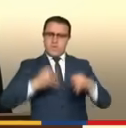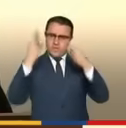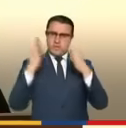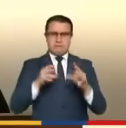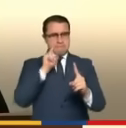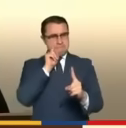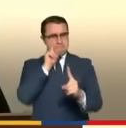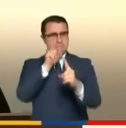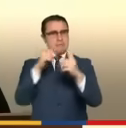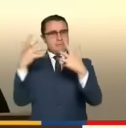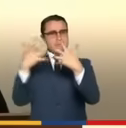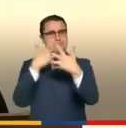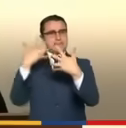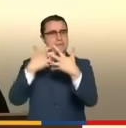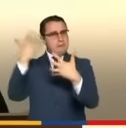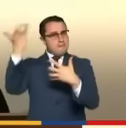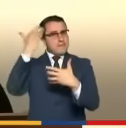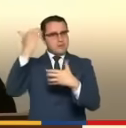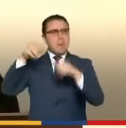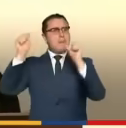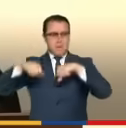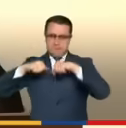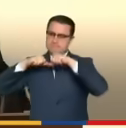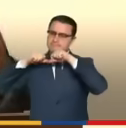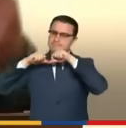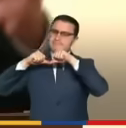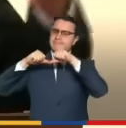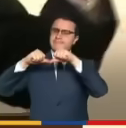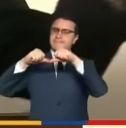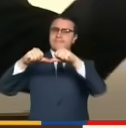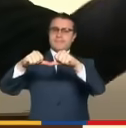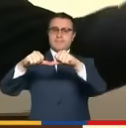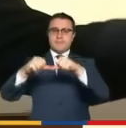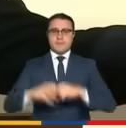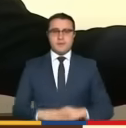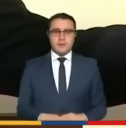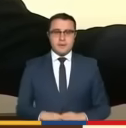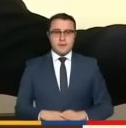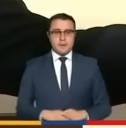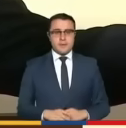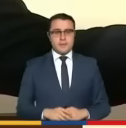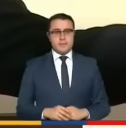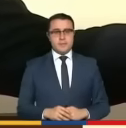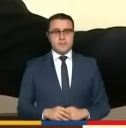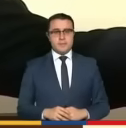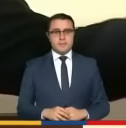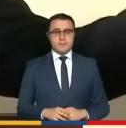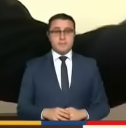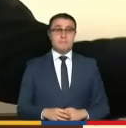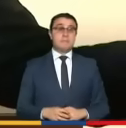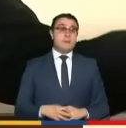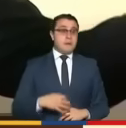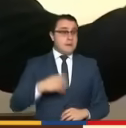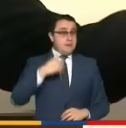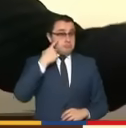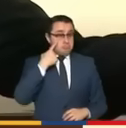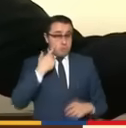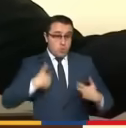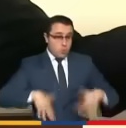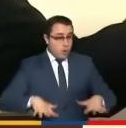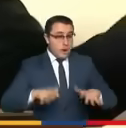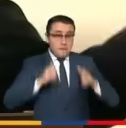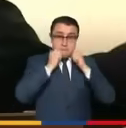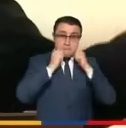sistema pensional pueda sobrevivir. ¿Cómo lograremos que todo viejo o vieja pueda tener